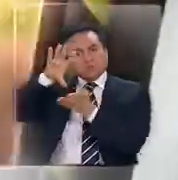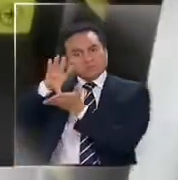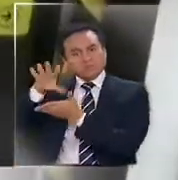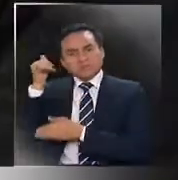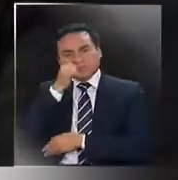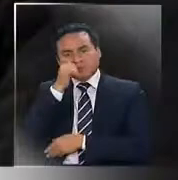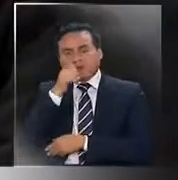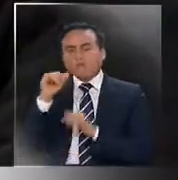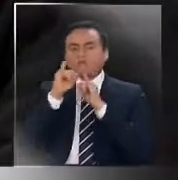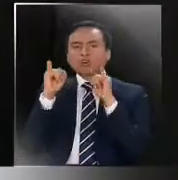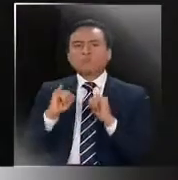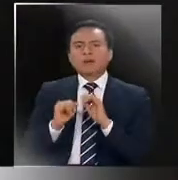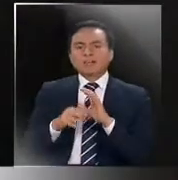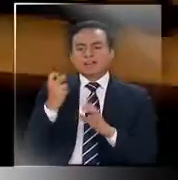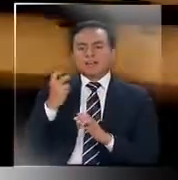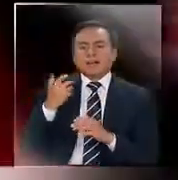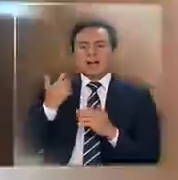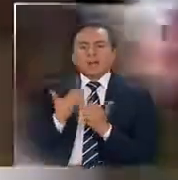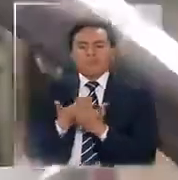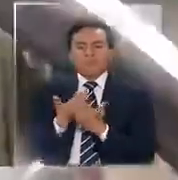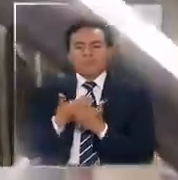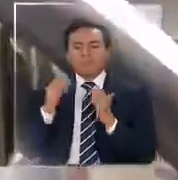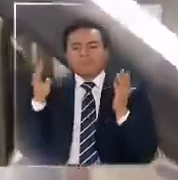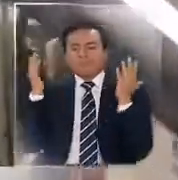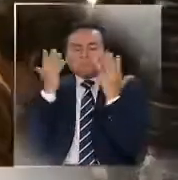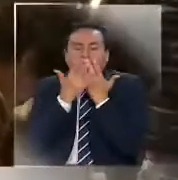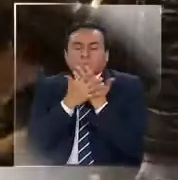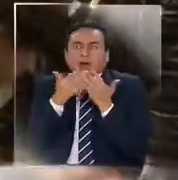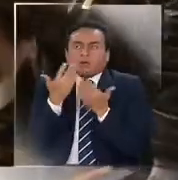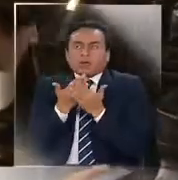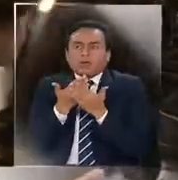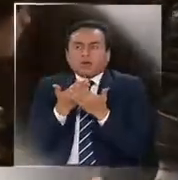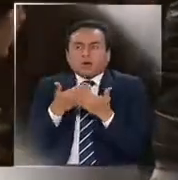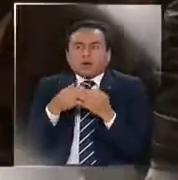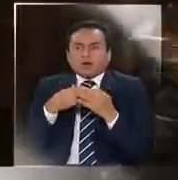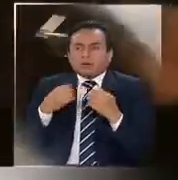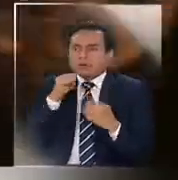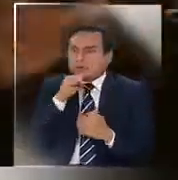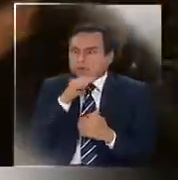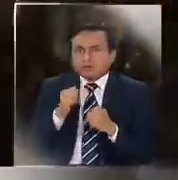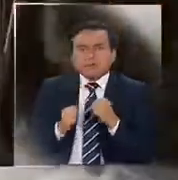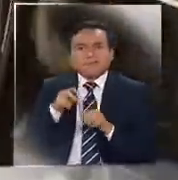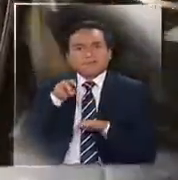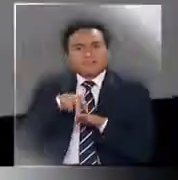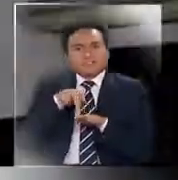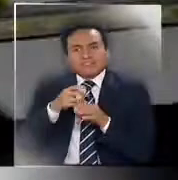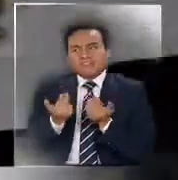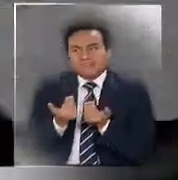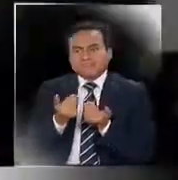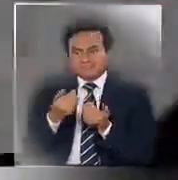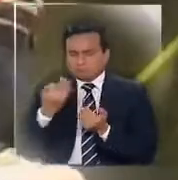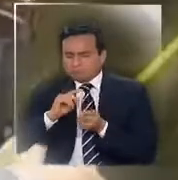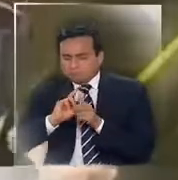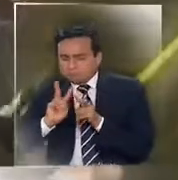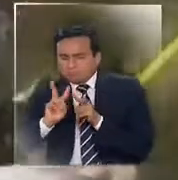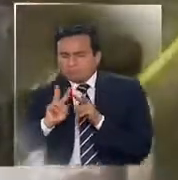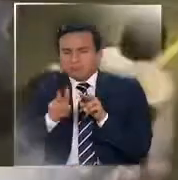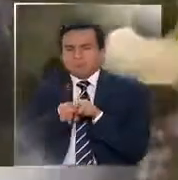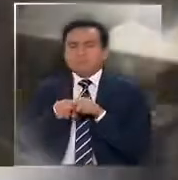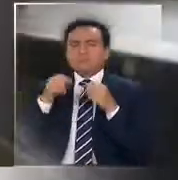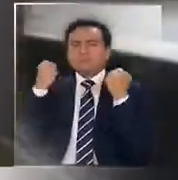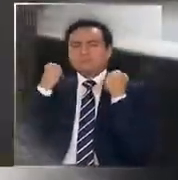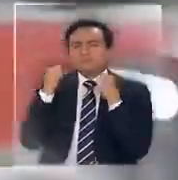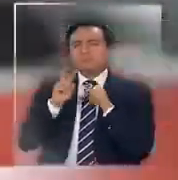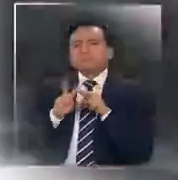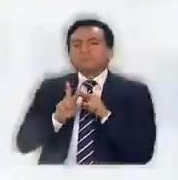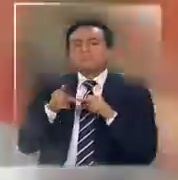fórmula conocida, carterear aprovechando el descuido de agotados o apresurados pasajeros, había perfeccionado su técnica y puesto en práctica